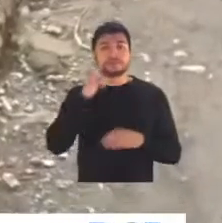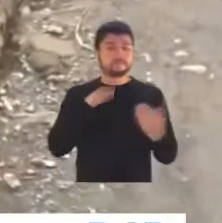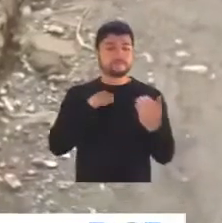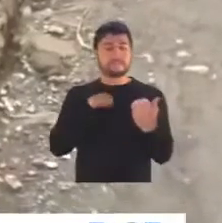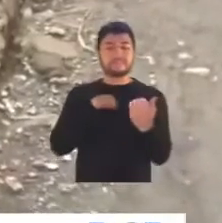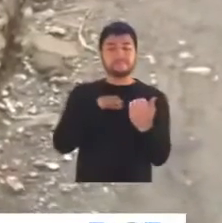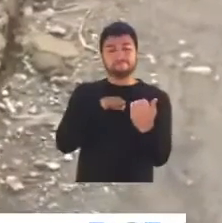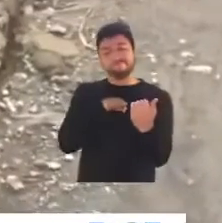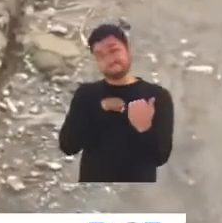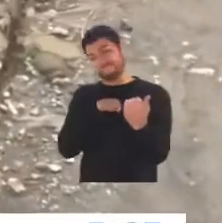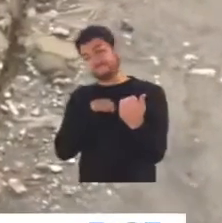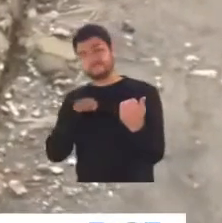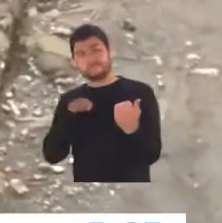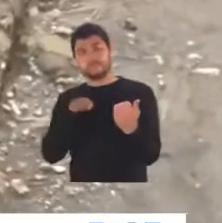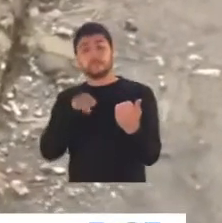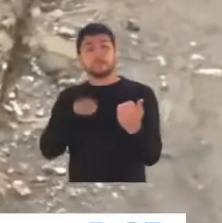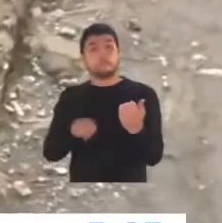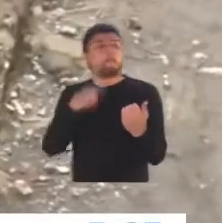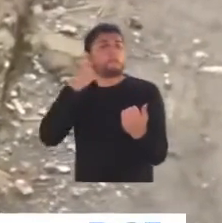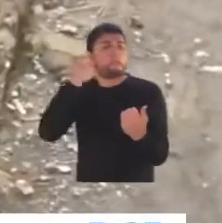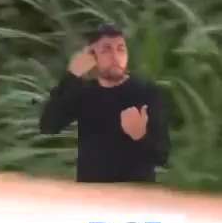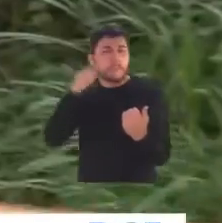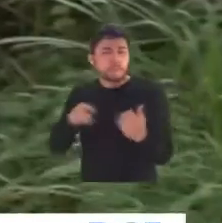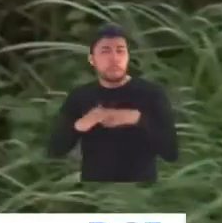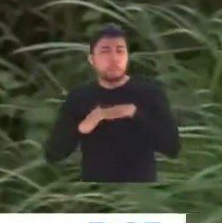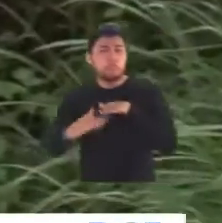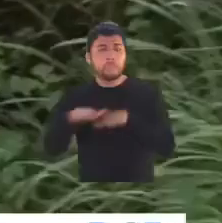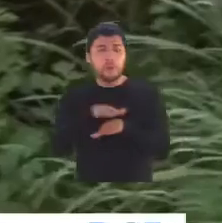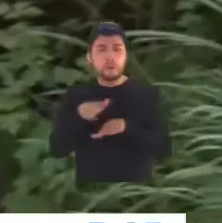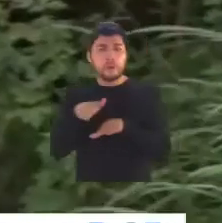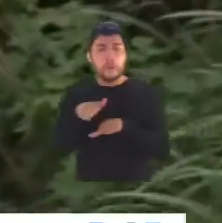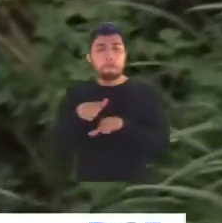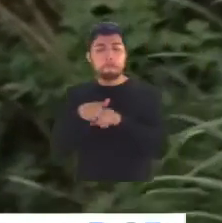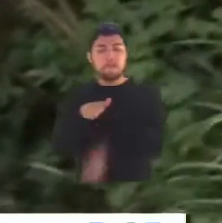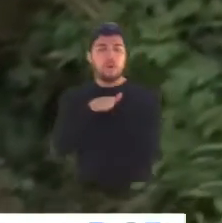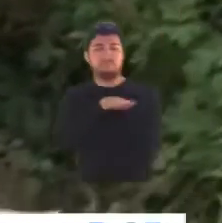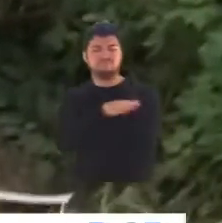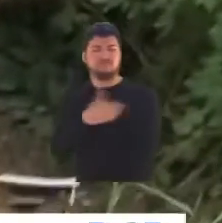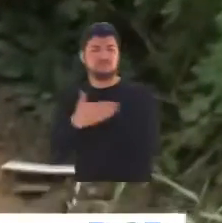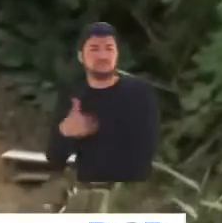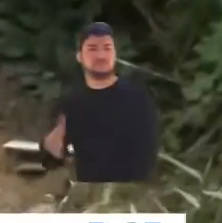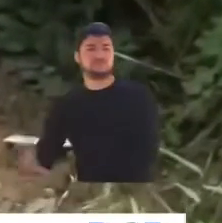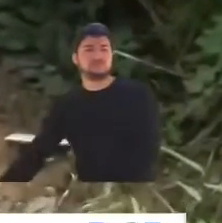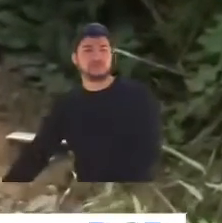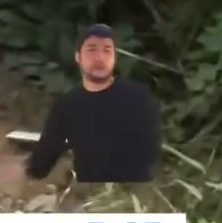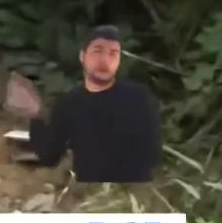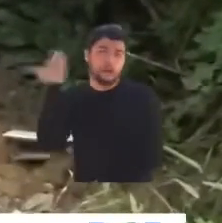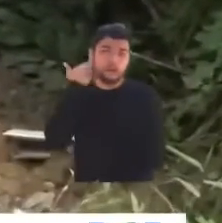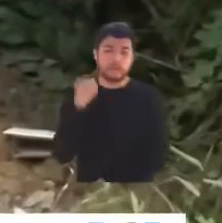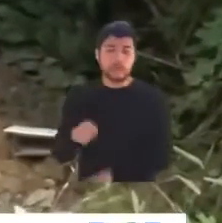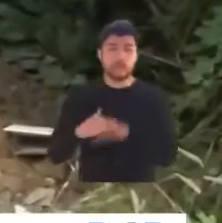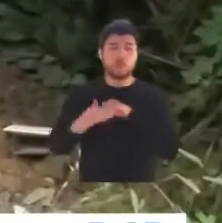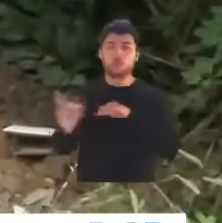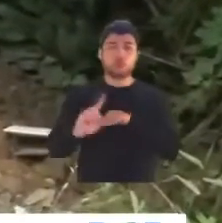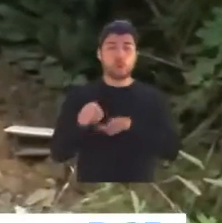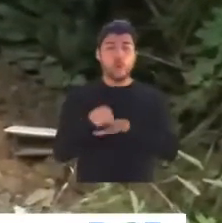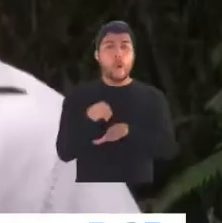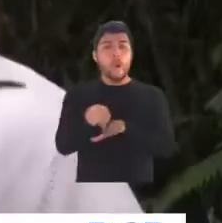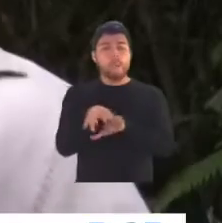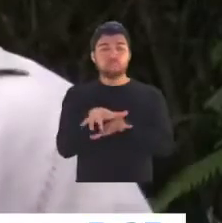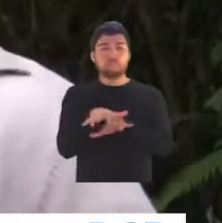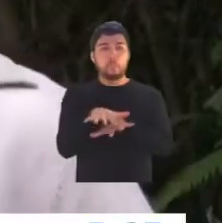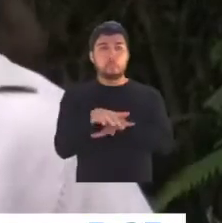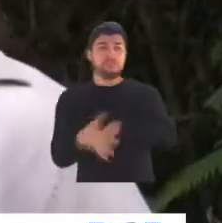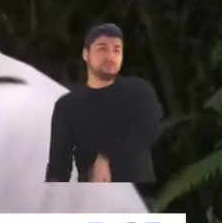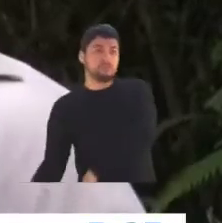vehículo, se orilló en un punto falso. La vía se desprendió y ambas cayeron a un vacío de 25 metros. La verdad, a mí no